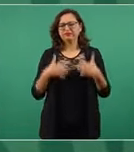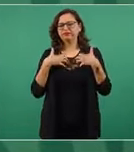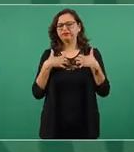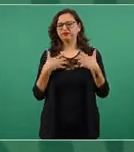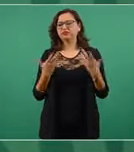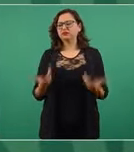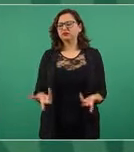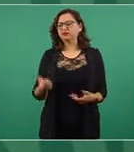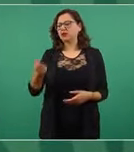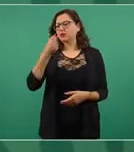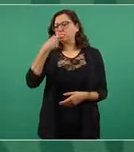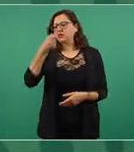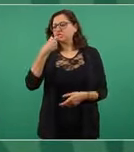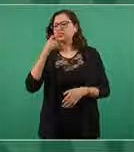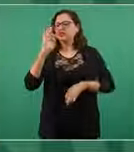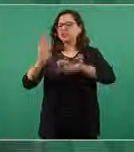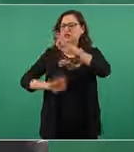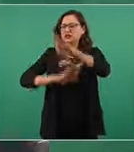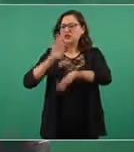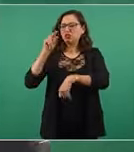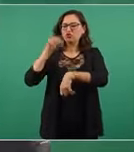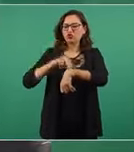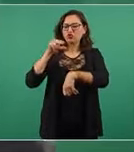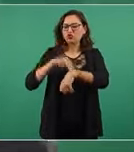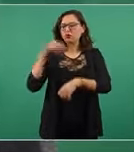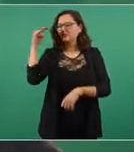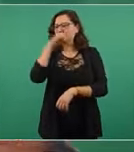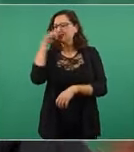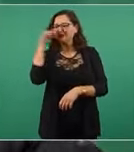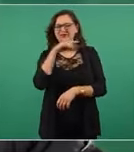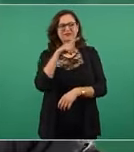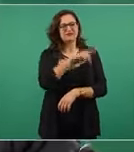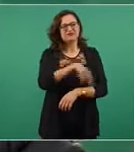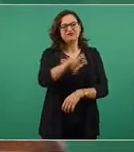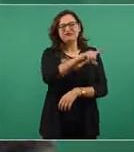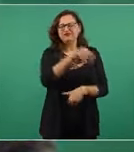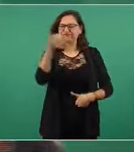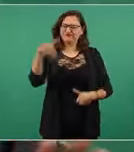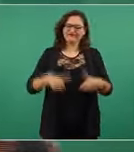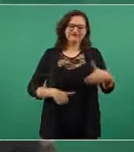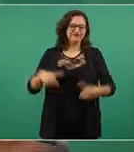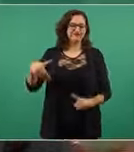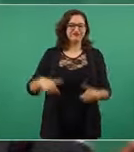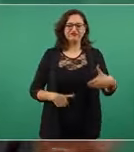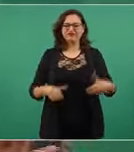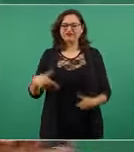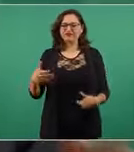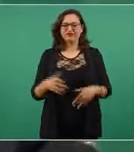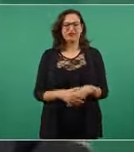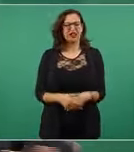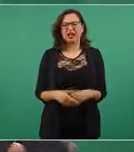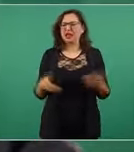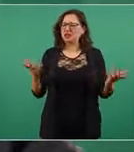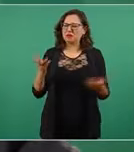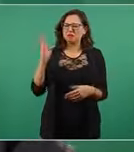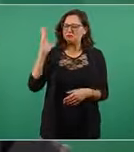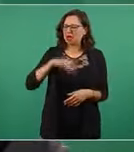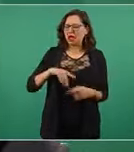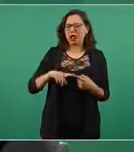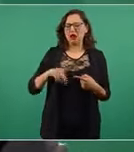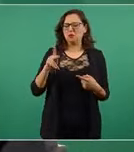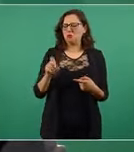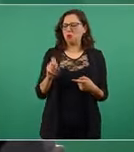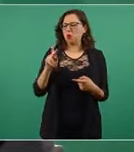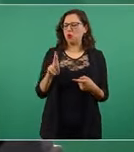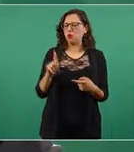los medicamentos sean gratuitos. Todo, a todo eso le llaman populismo,